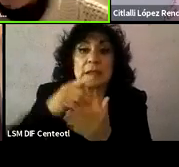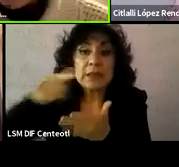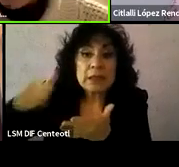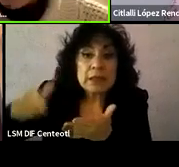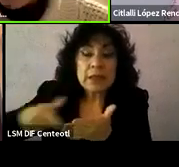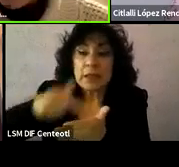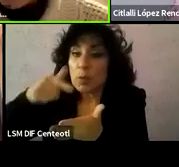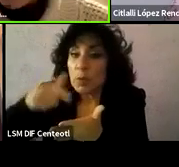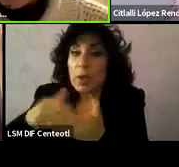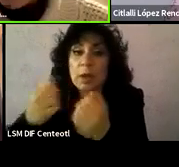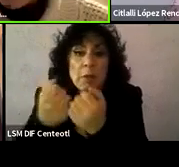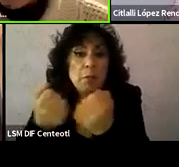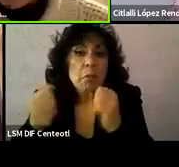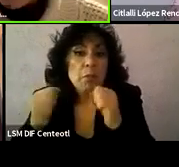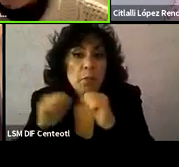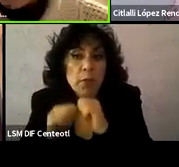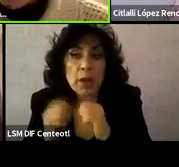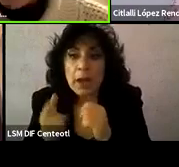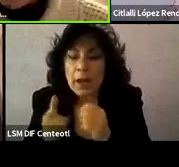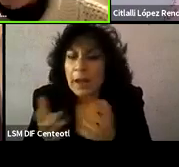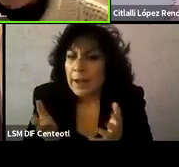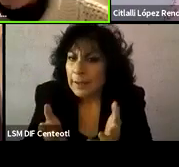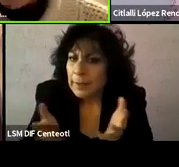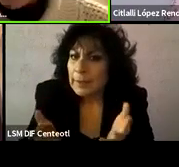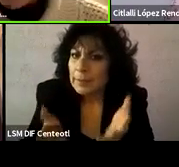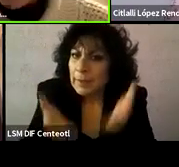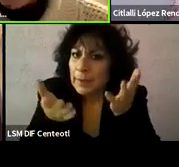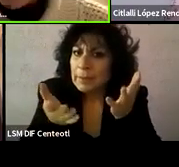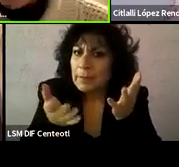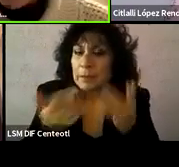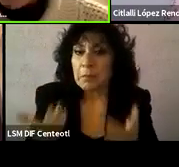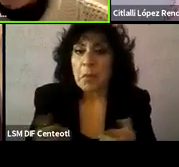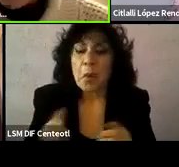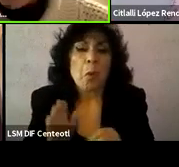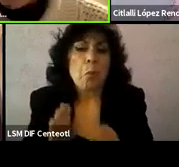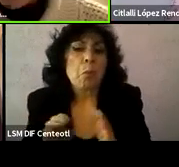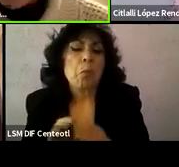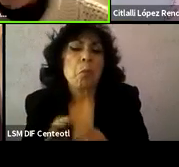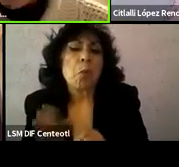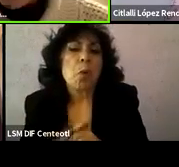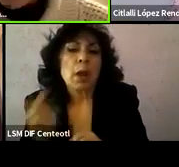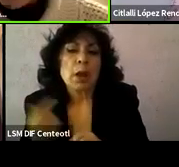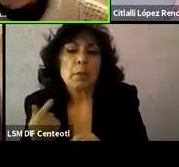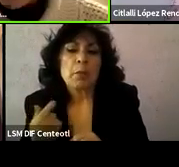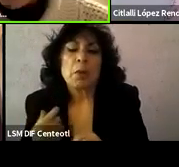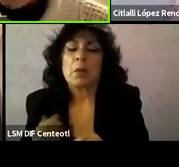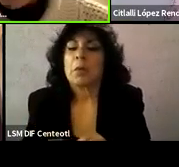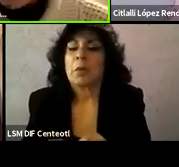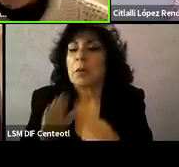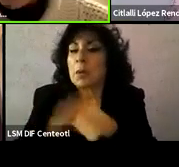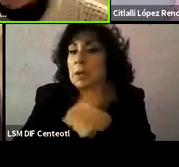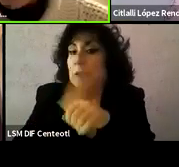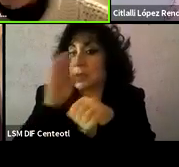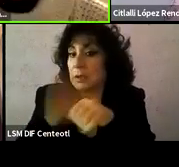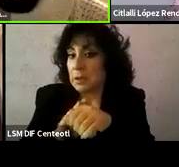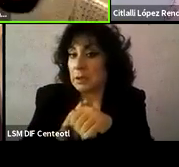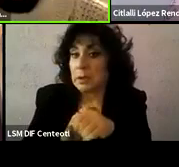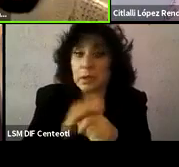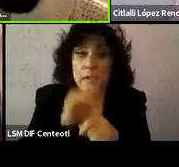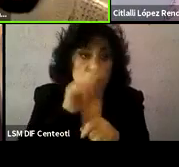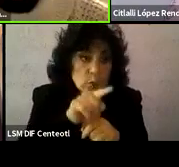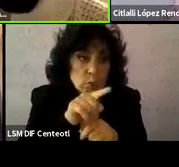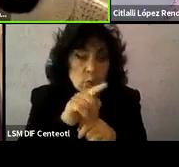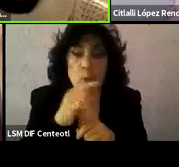Por ejemplo, con las calificaciones, que ya el decir que tal es 4 y el otro es 6 y el otro es 8 y el otro es